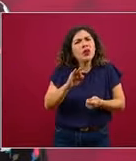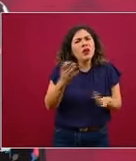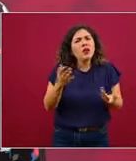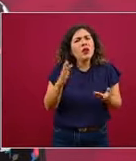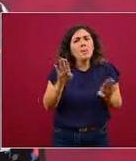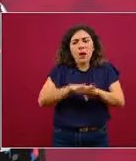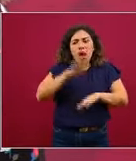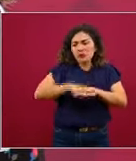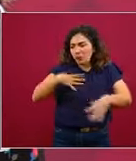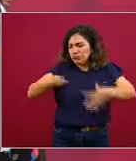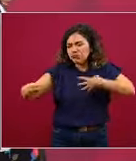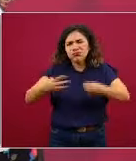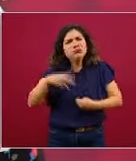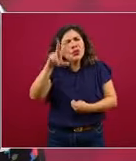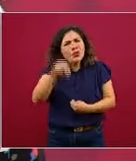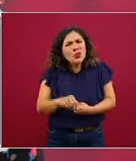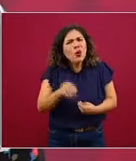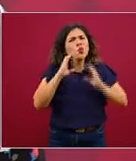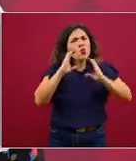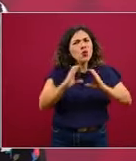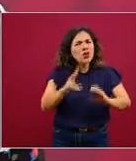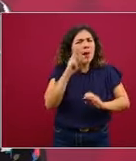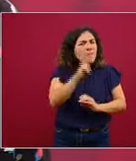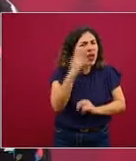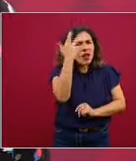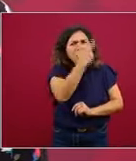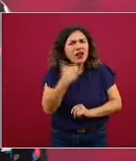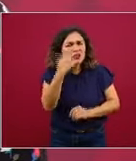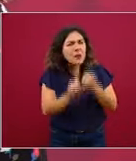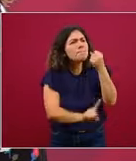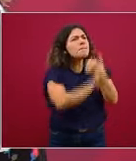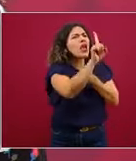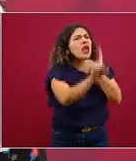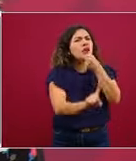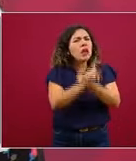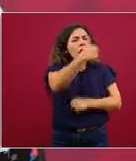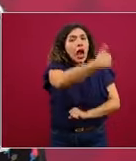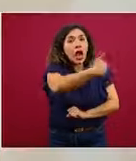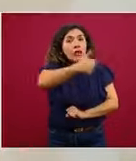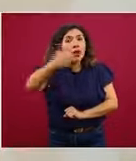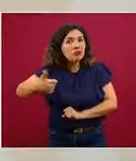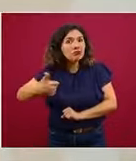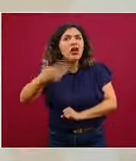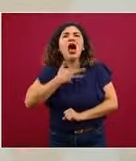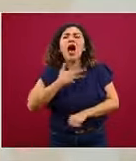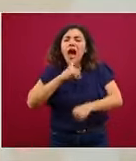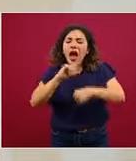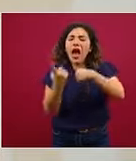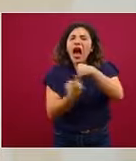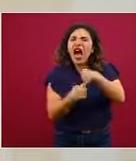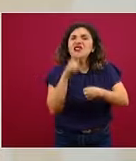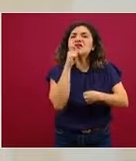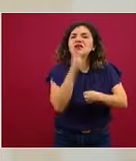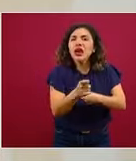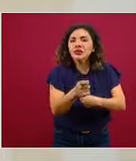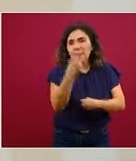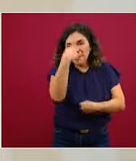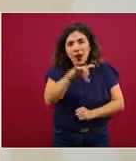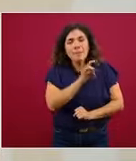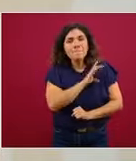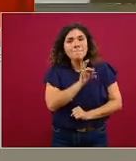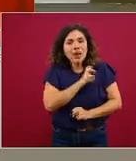estén contagiados. Ver y revisar cada uno de los casos, es decir, siempre hay algo detrás en lo que lleva al miedo o a